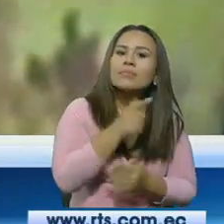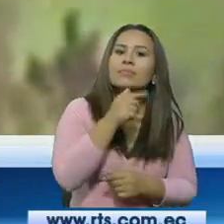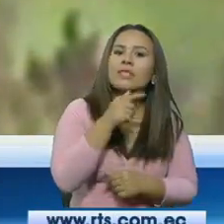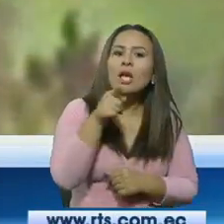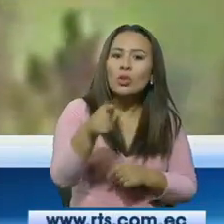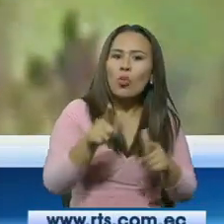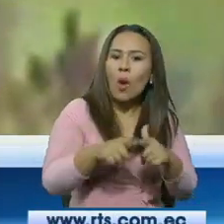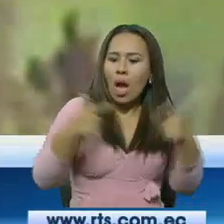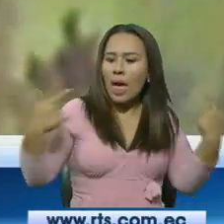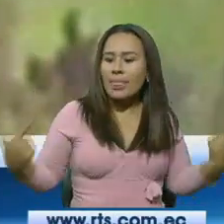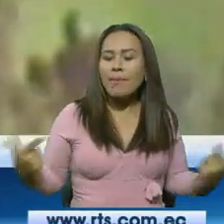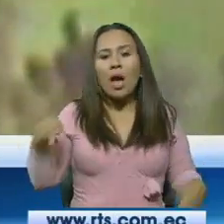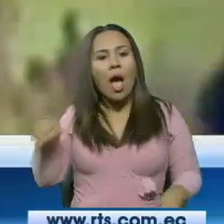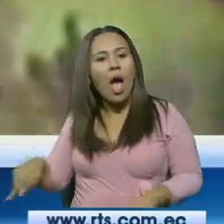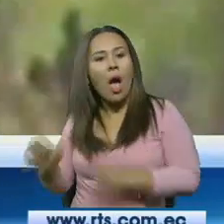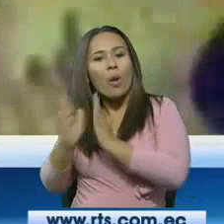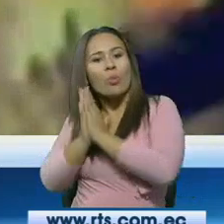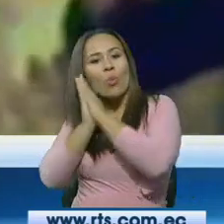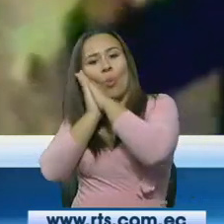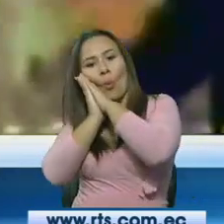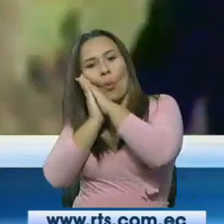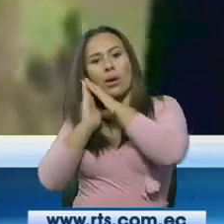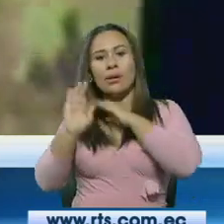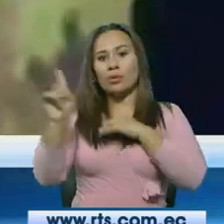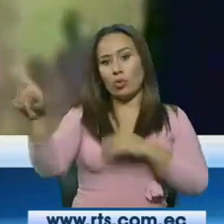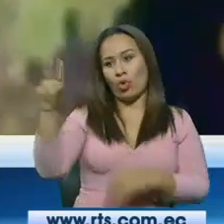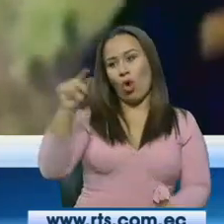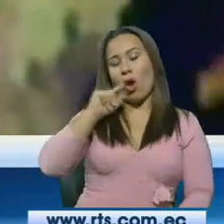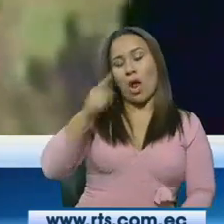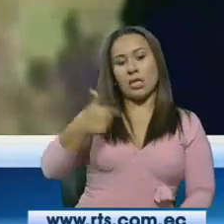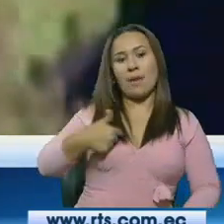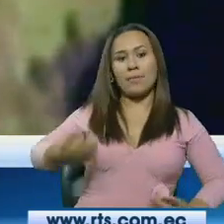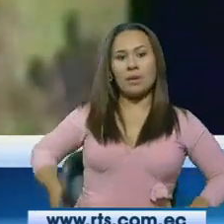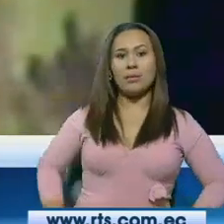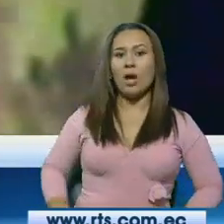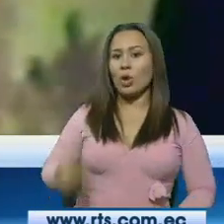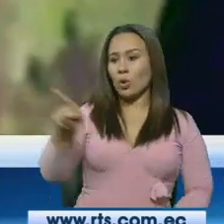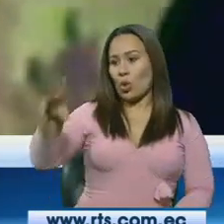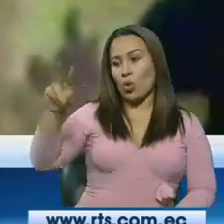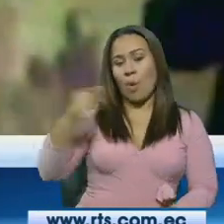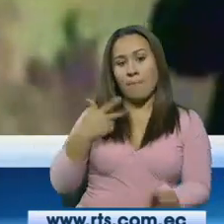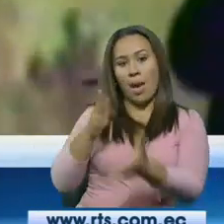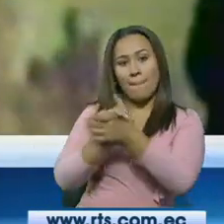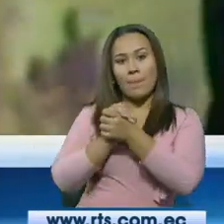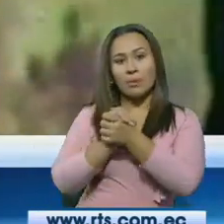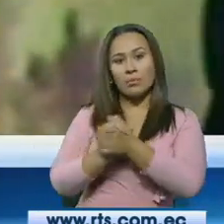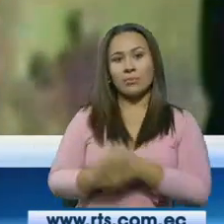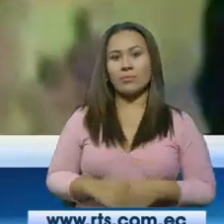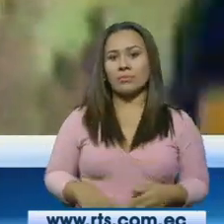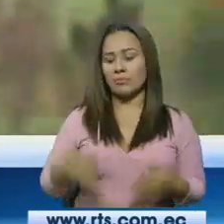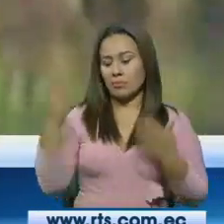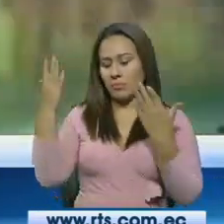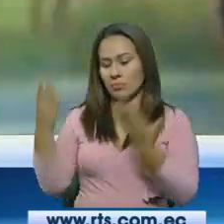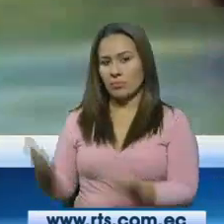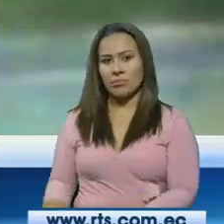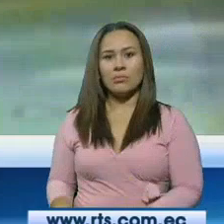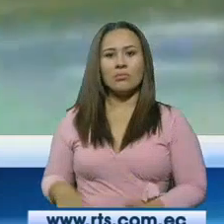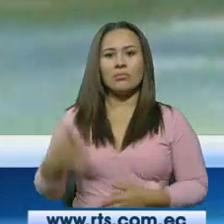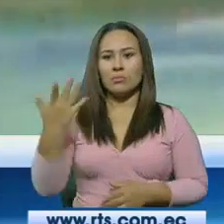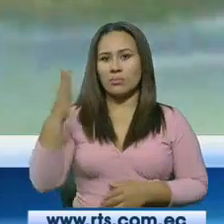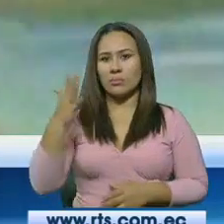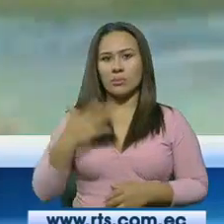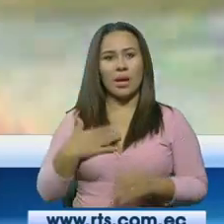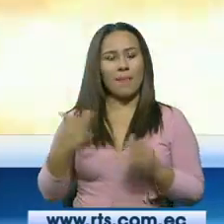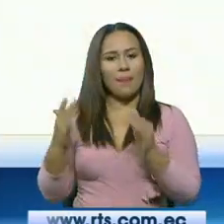enemigo? El que duerme contigo. Pero usted no me va a gritar. Usted no es mi mujer. Tiene buena pierna, pero no es mi